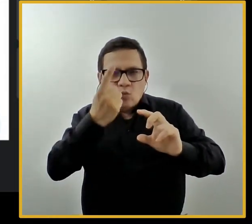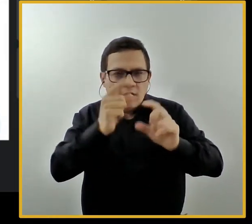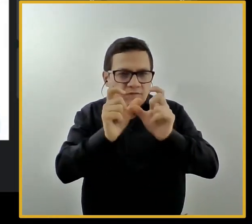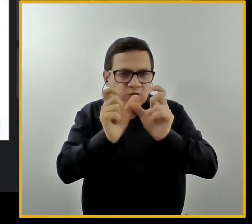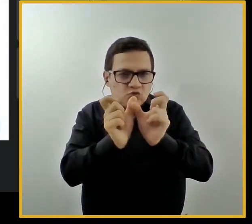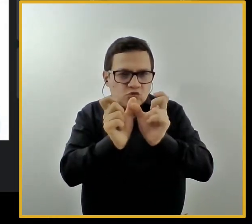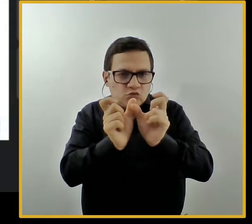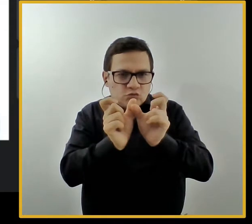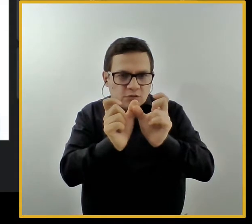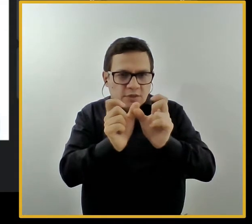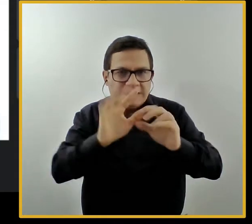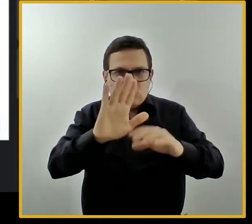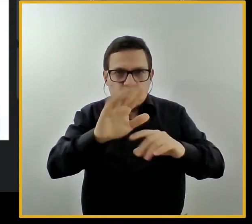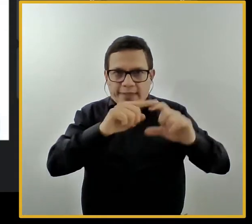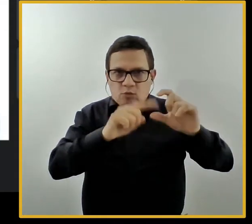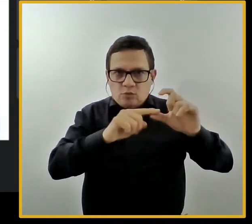función,